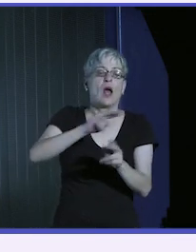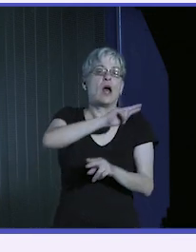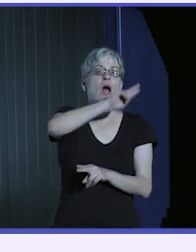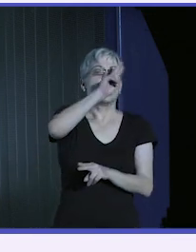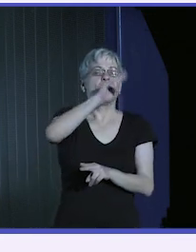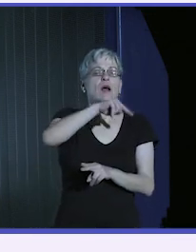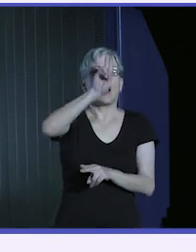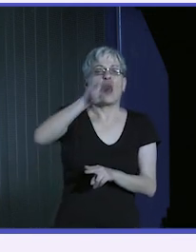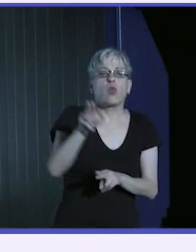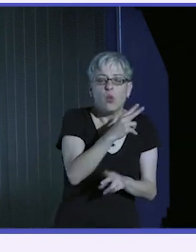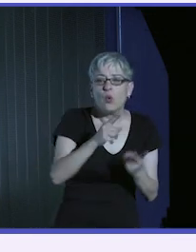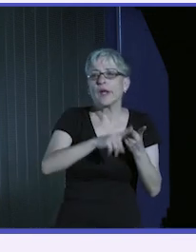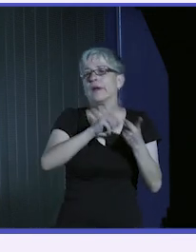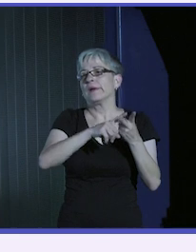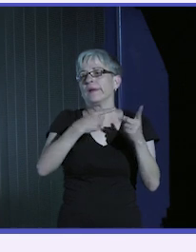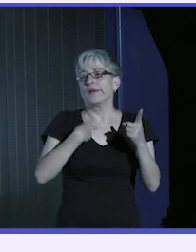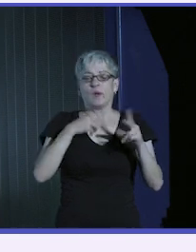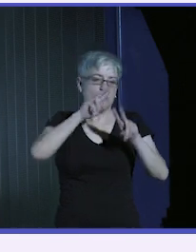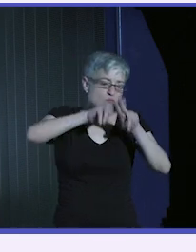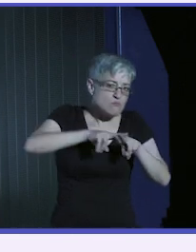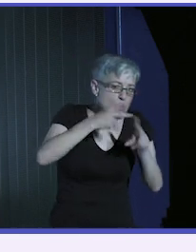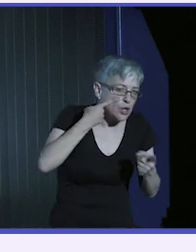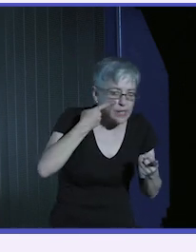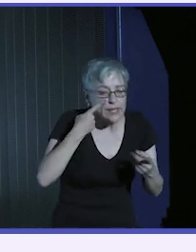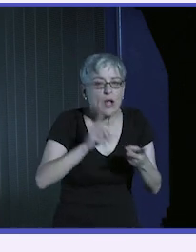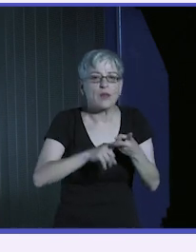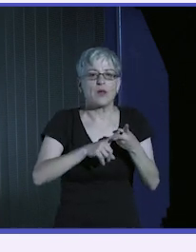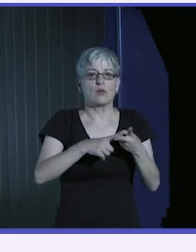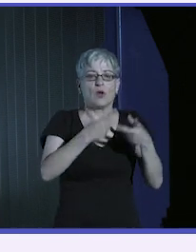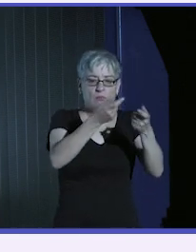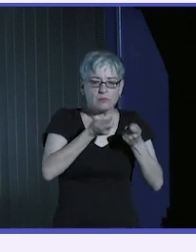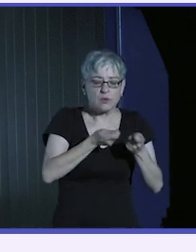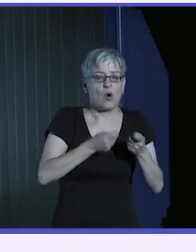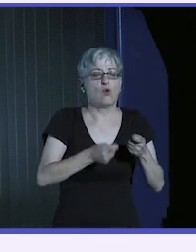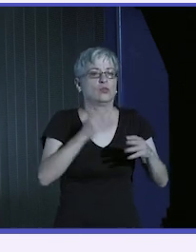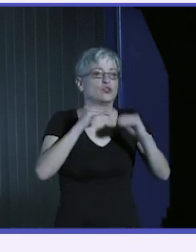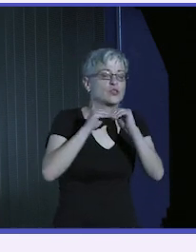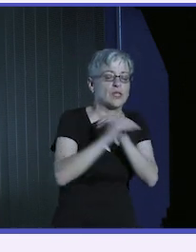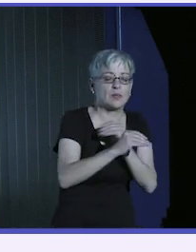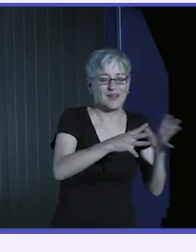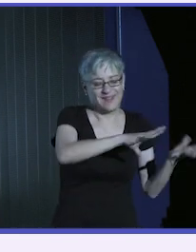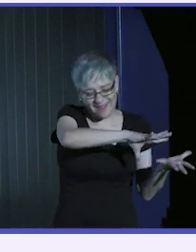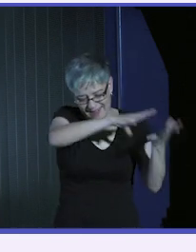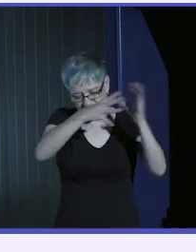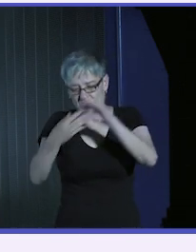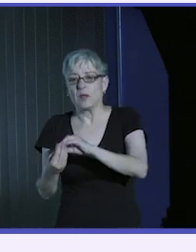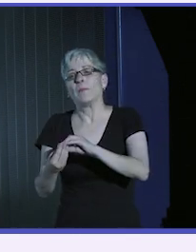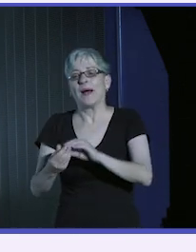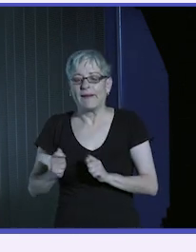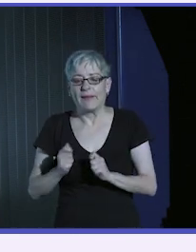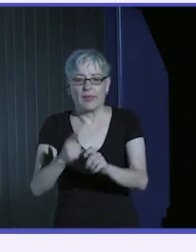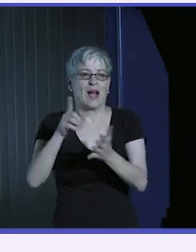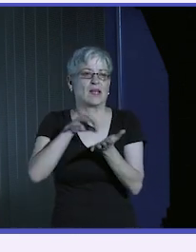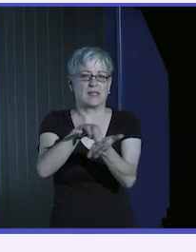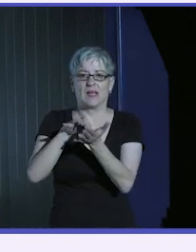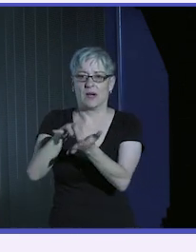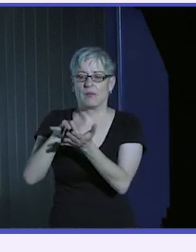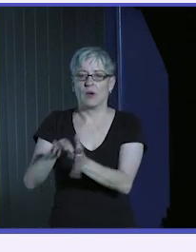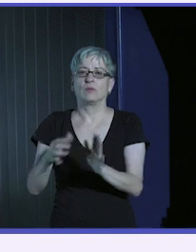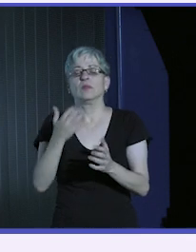ejemplo almacenaje, monitorización, incluso parte de identidad, todo en una arquitectura para proveer servicio, como decía,